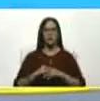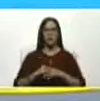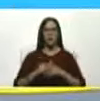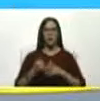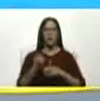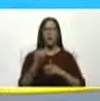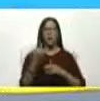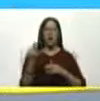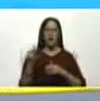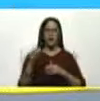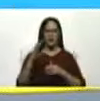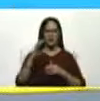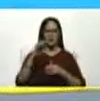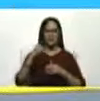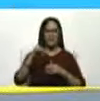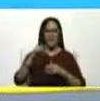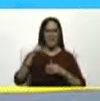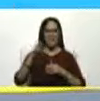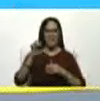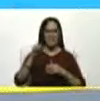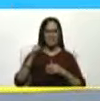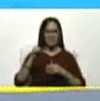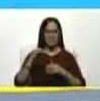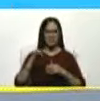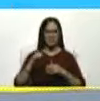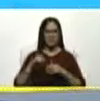cuantitativo, Ñañez, cualitativo,